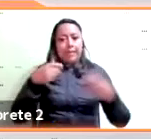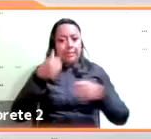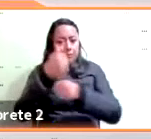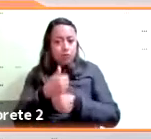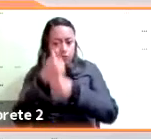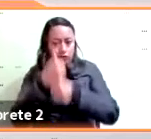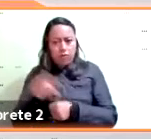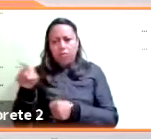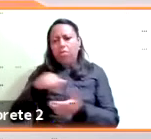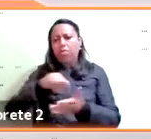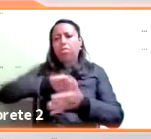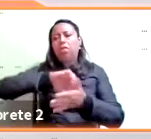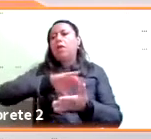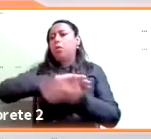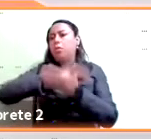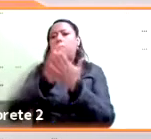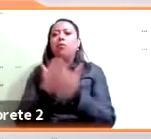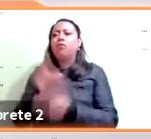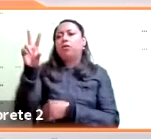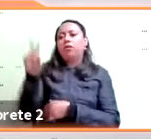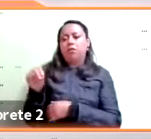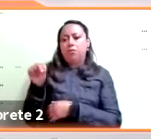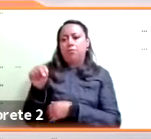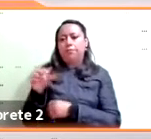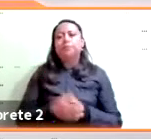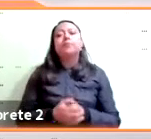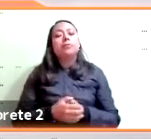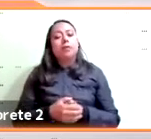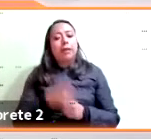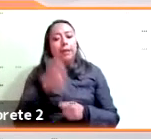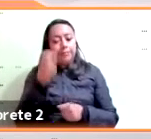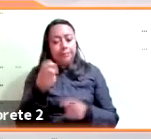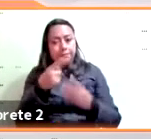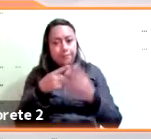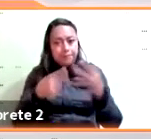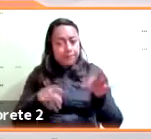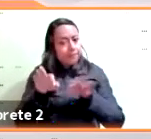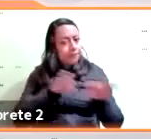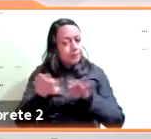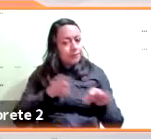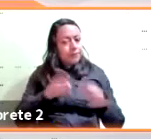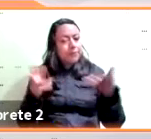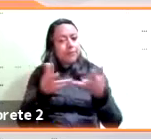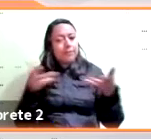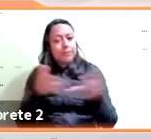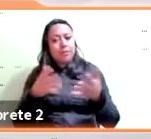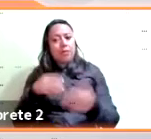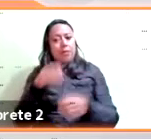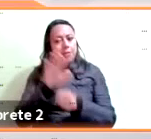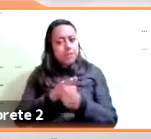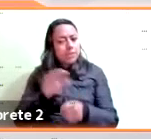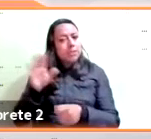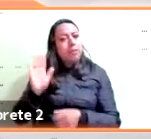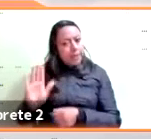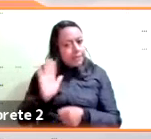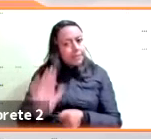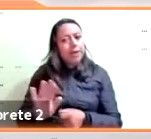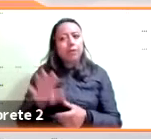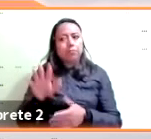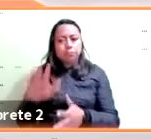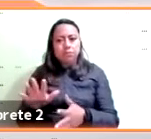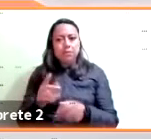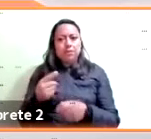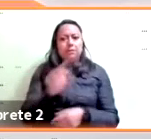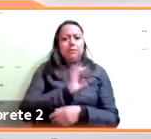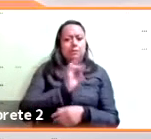su pertenencia o condiciones generales de trabajo, la descalificación del trabajo realizado, las amenazas, la intimidación, las